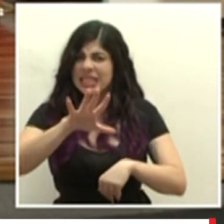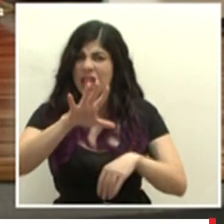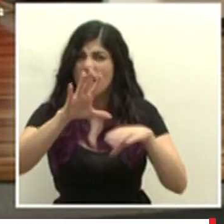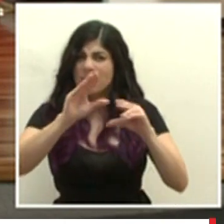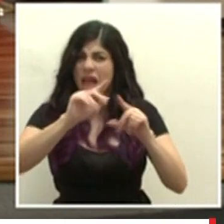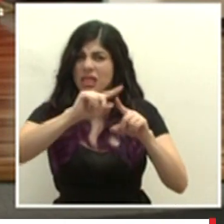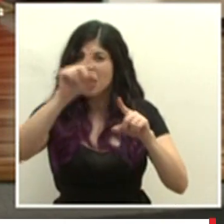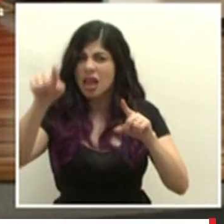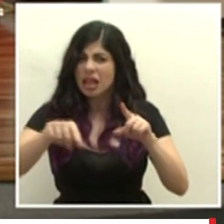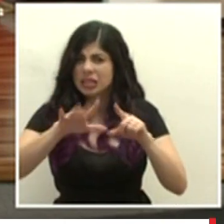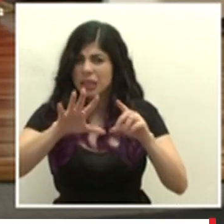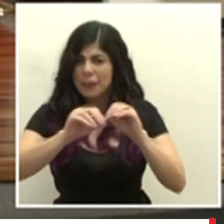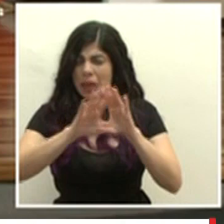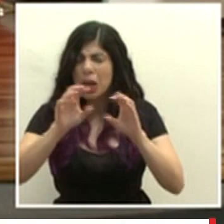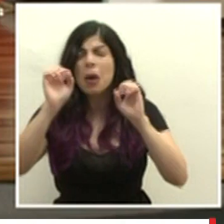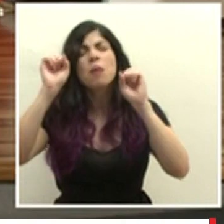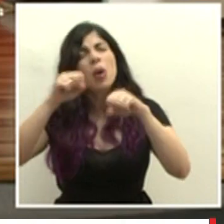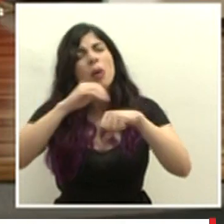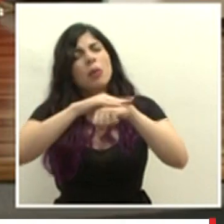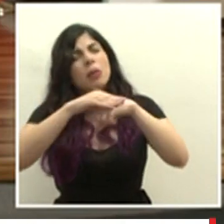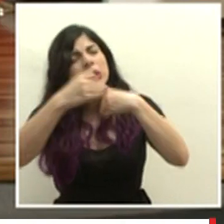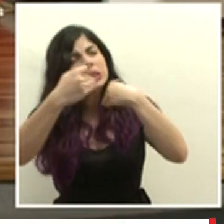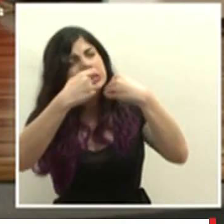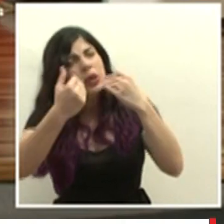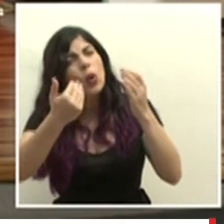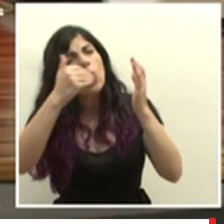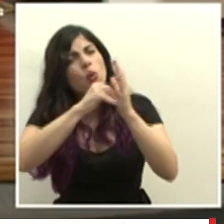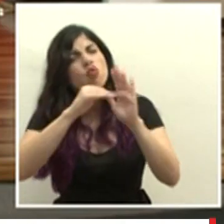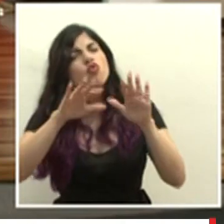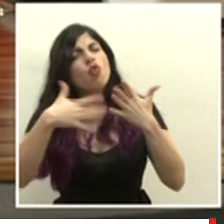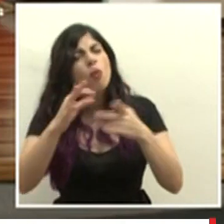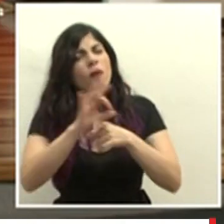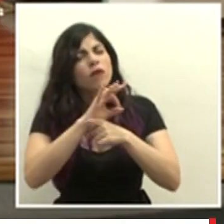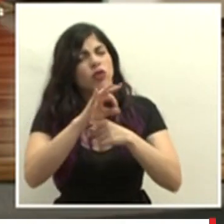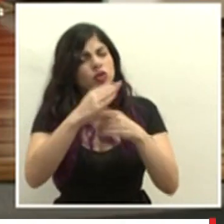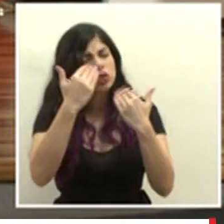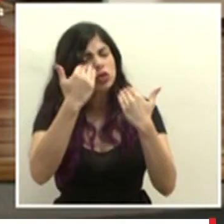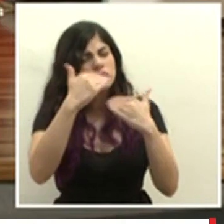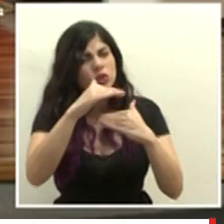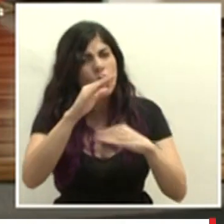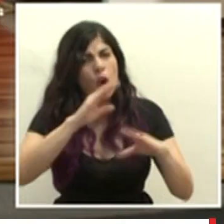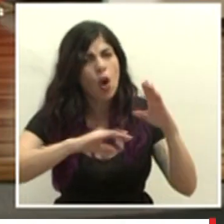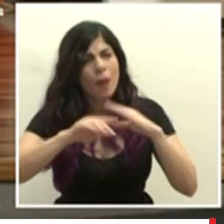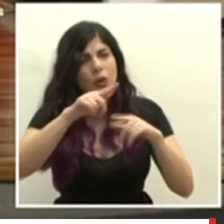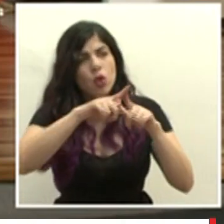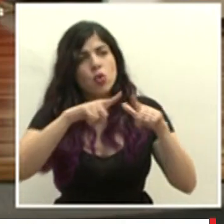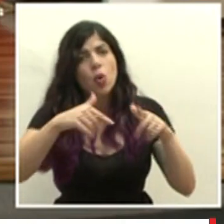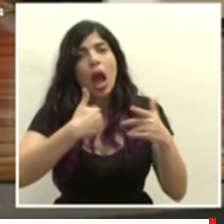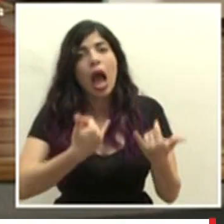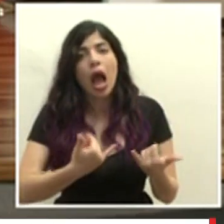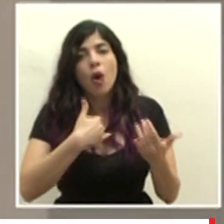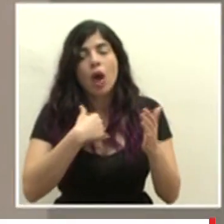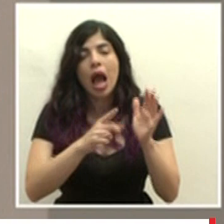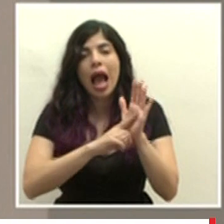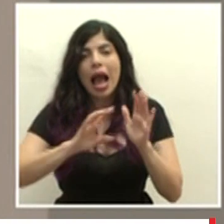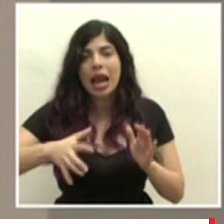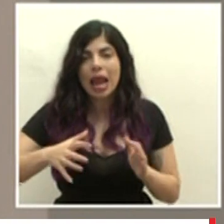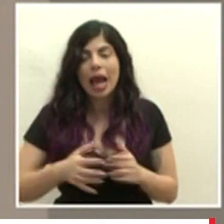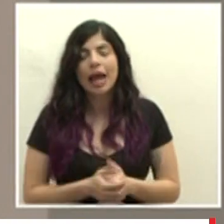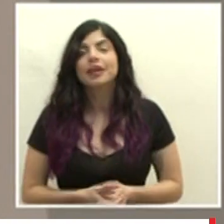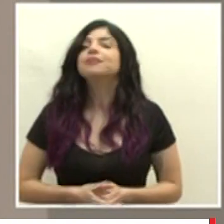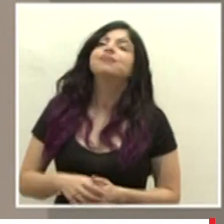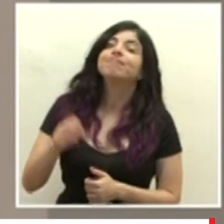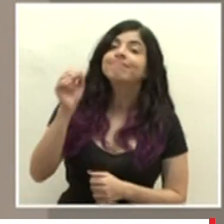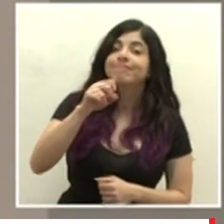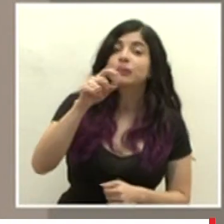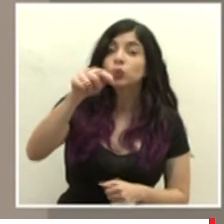de la mañana. ¿Nos puede detallar nuevamente el tema de restricción comercial en estos cantones de alerta naranja? Sí, recordemos que en